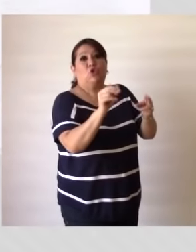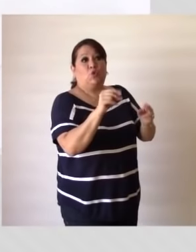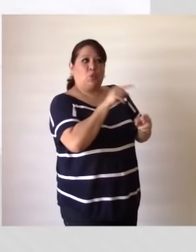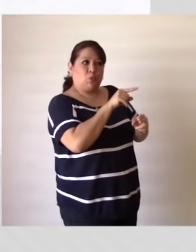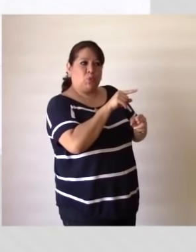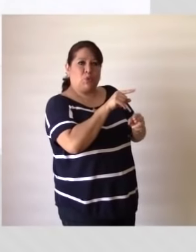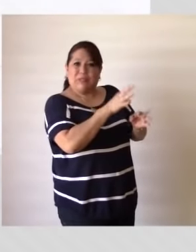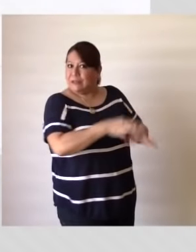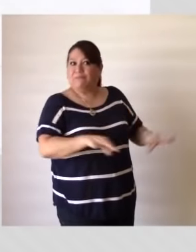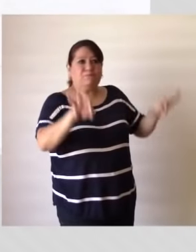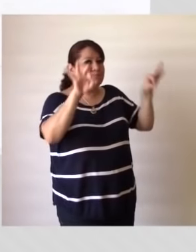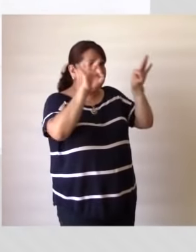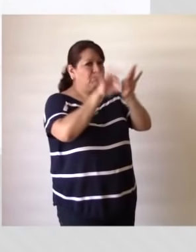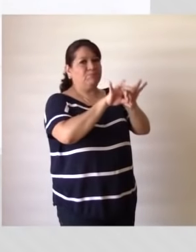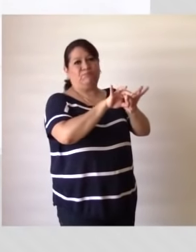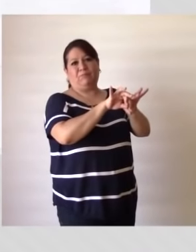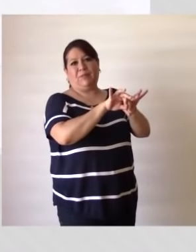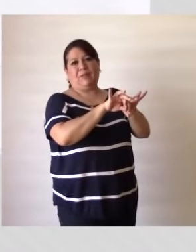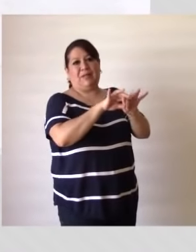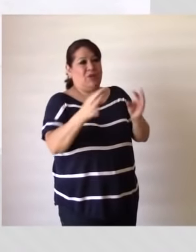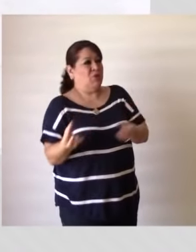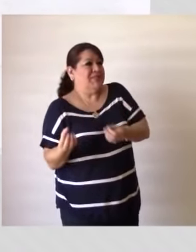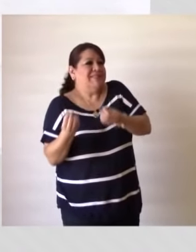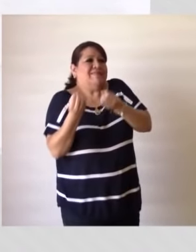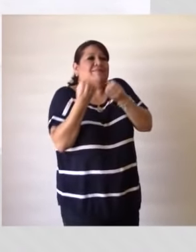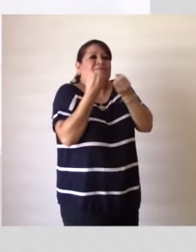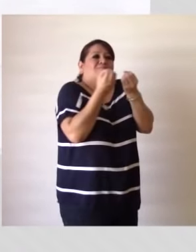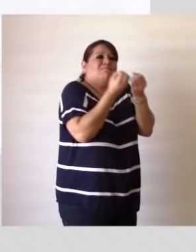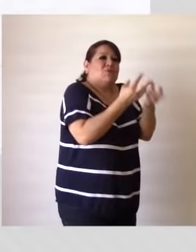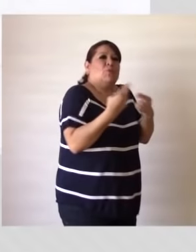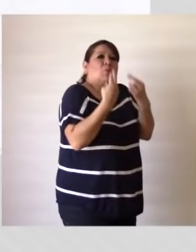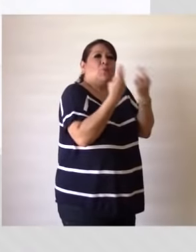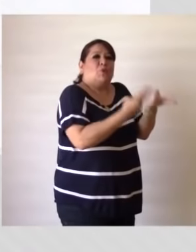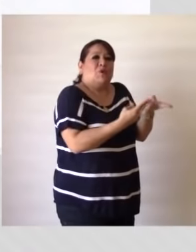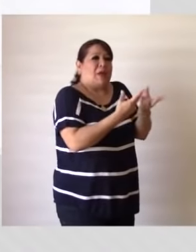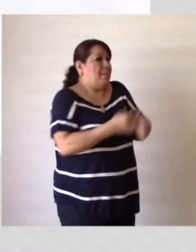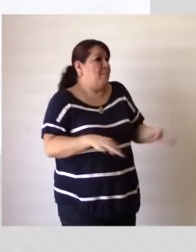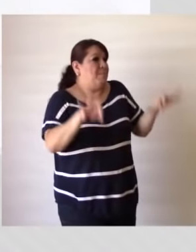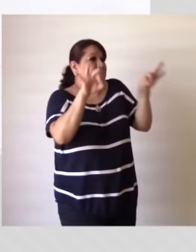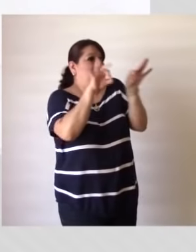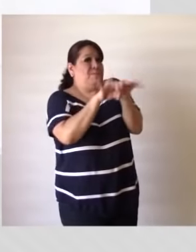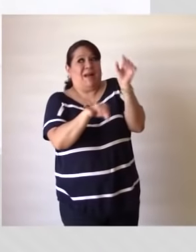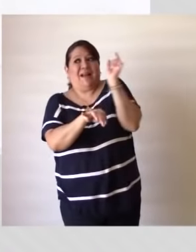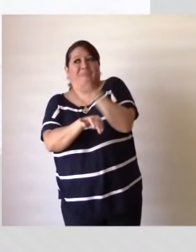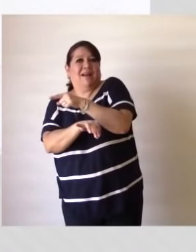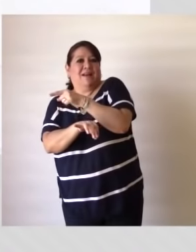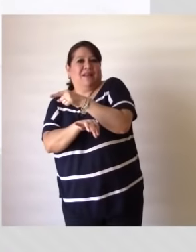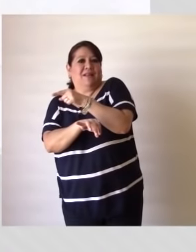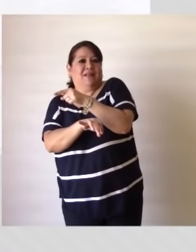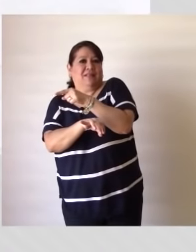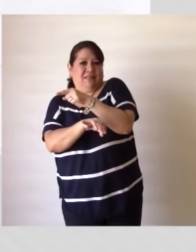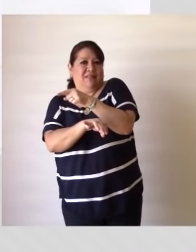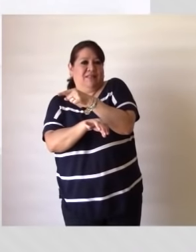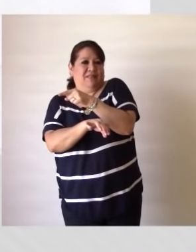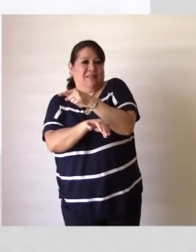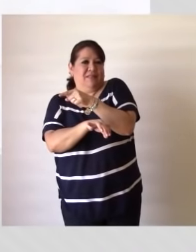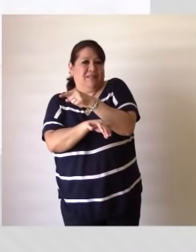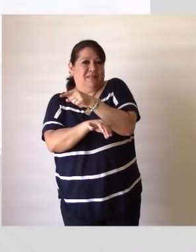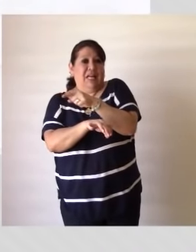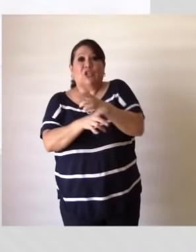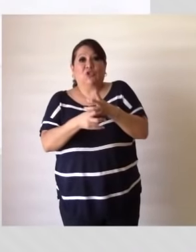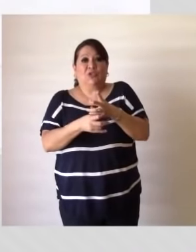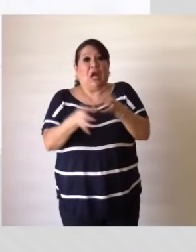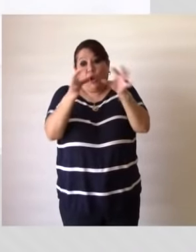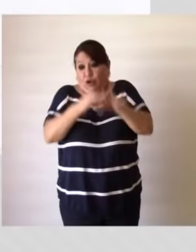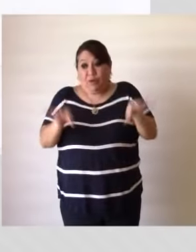han dado algo que es importante para ti lo importante entonces no era el producto en sí sino